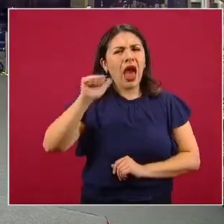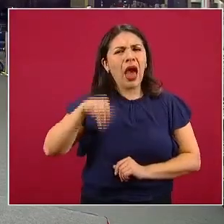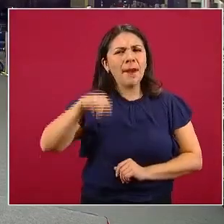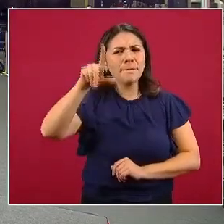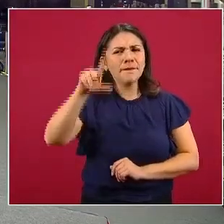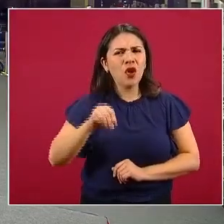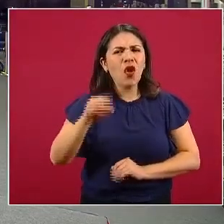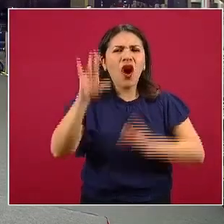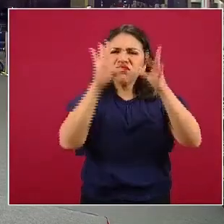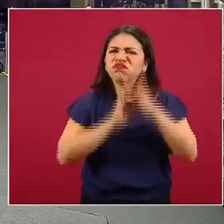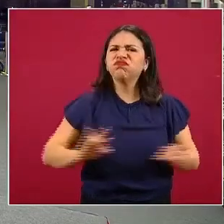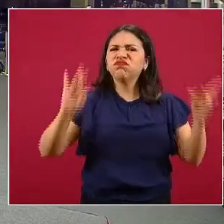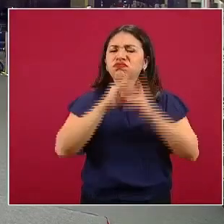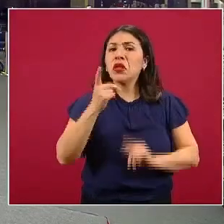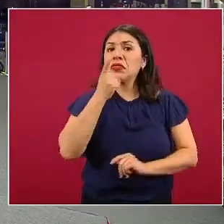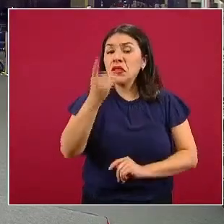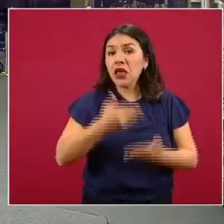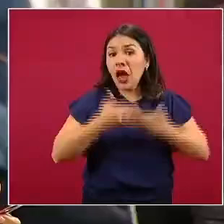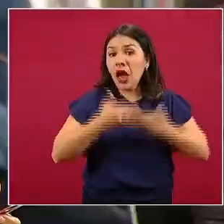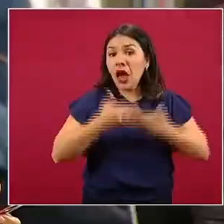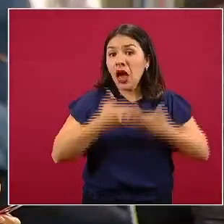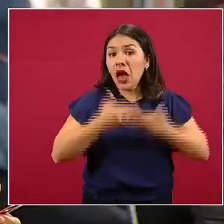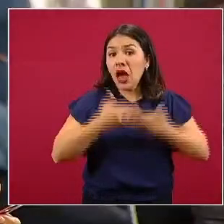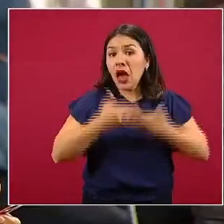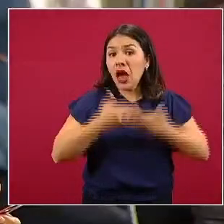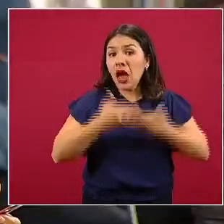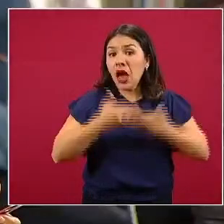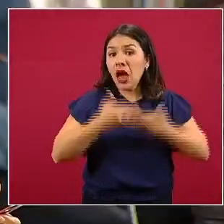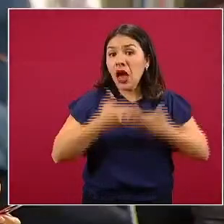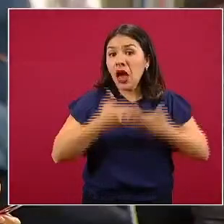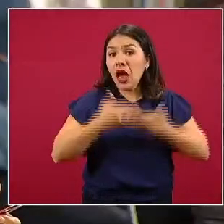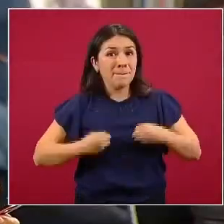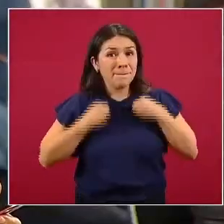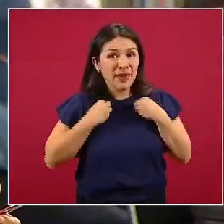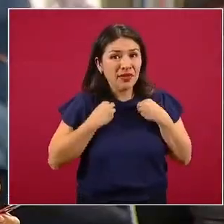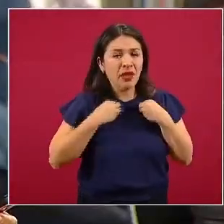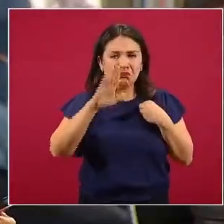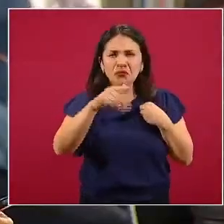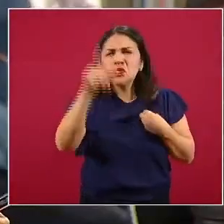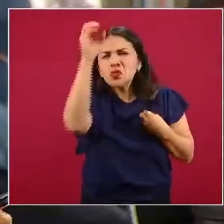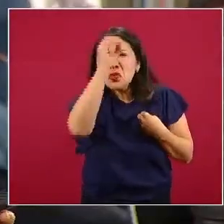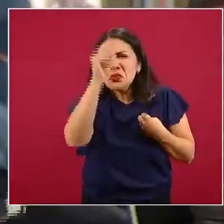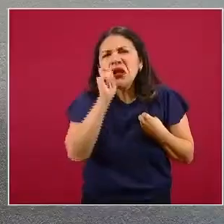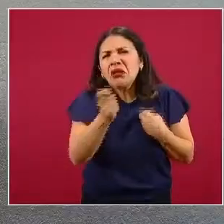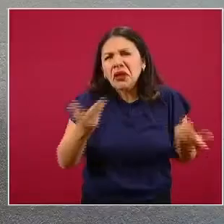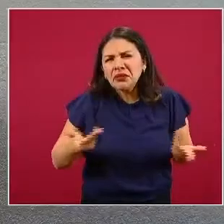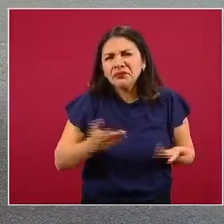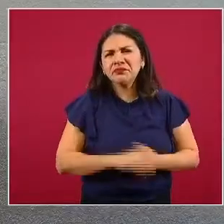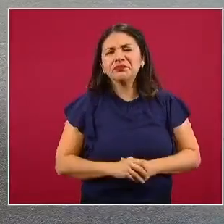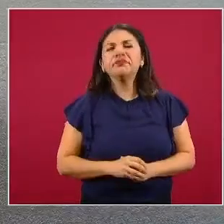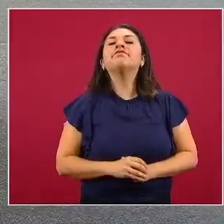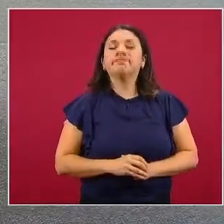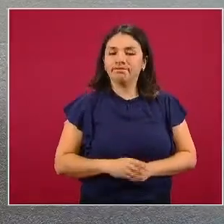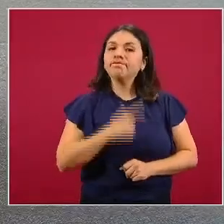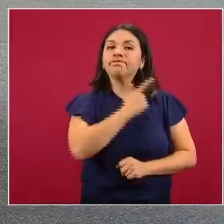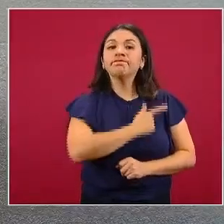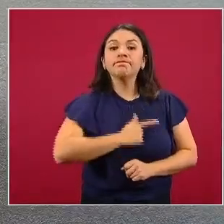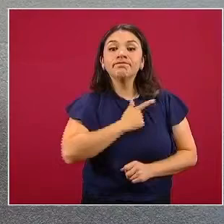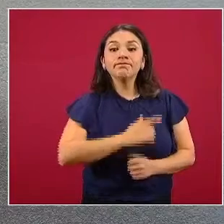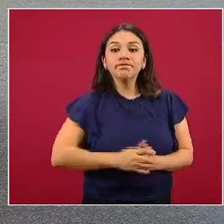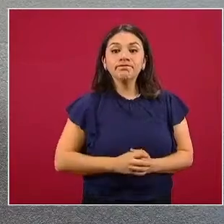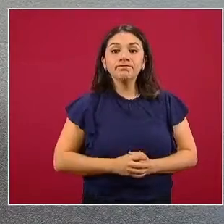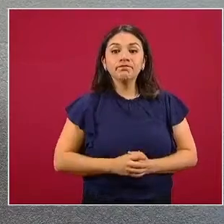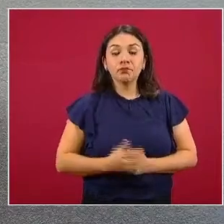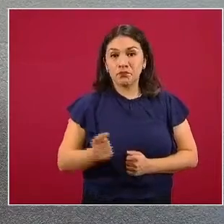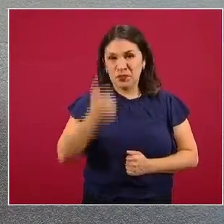Manuel. Dice que ahora la meta es salvar vidas. También quería preguntarle su opinión al respecto. Claro, con mucho gusto.